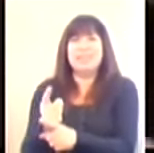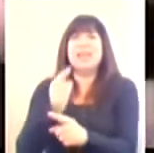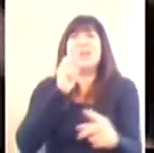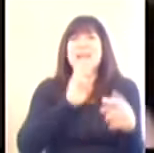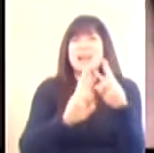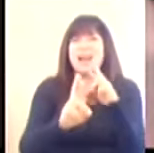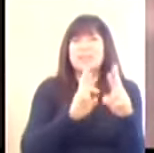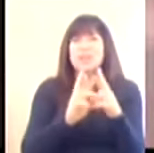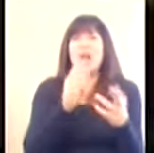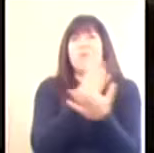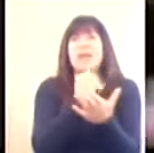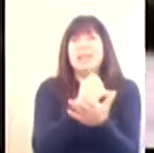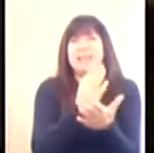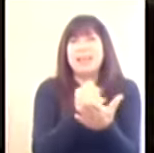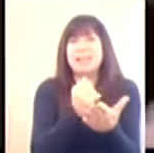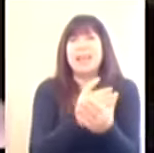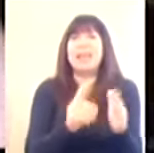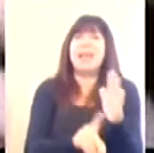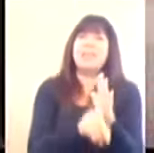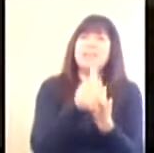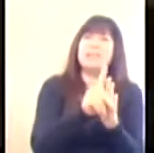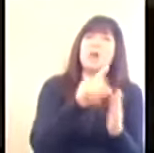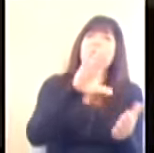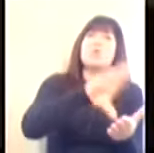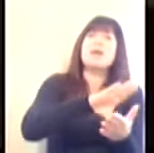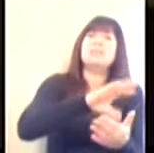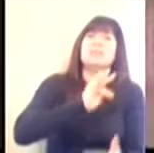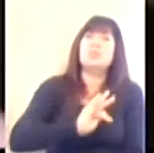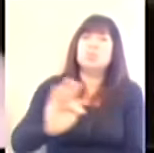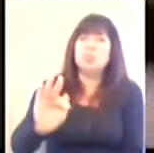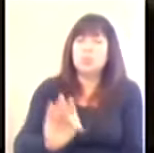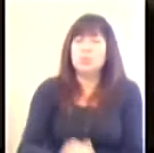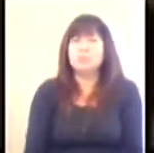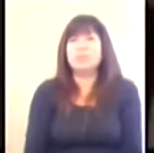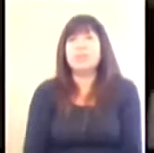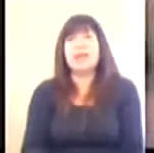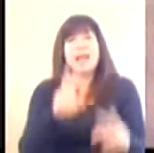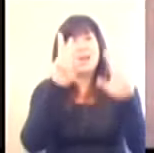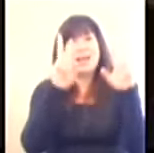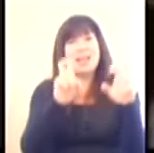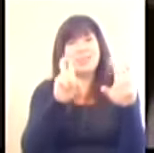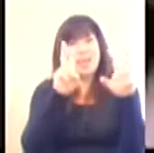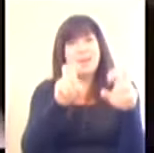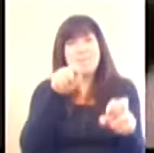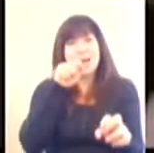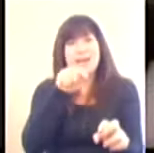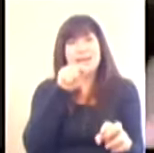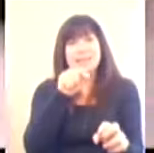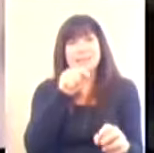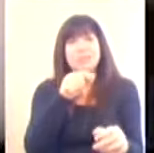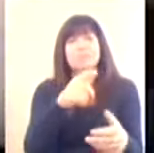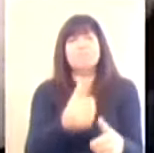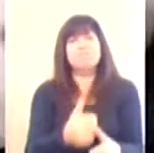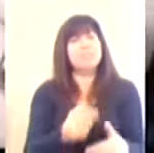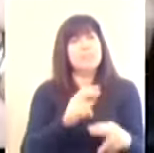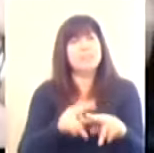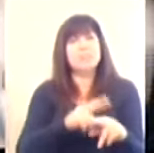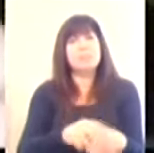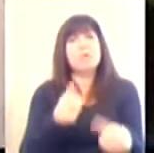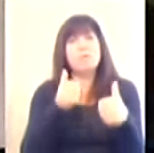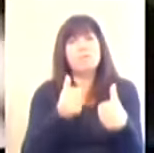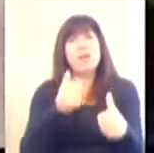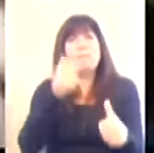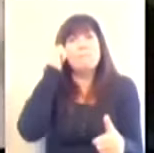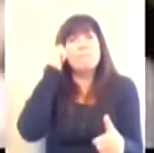la estrategia de desarrollo del país para el futuro. El tema renovable lo agarramos, metimos el gol, pero fue un centro que venía, iba a meter el gol